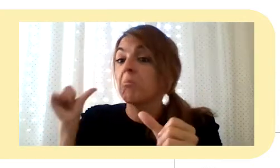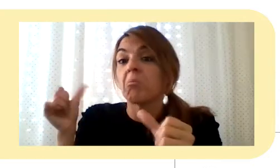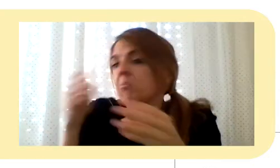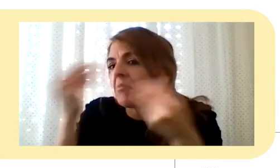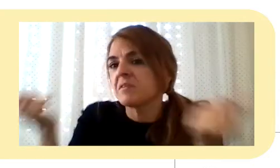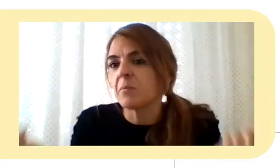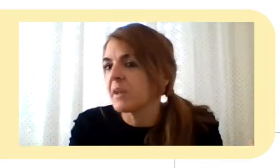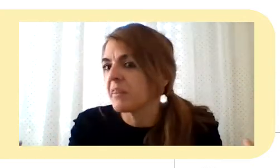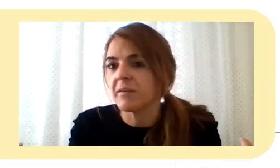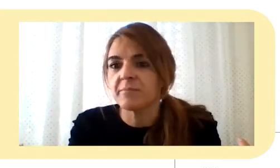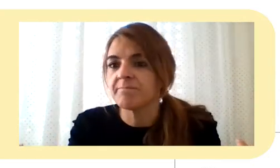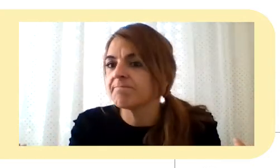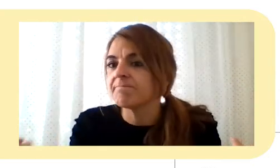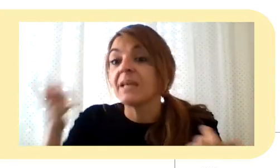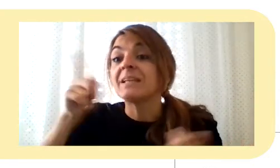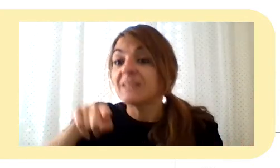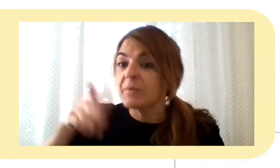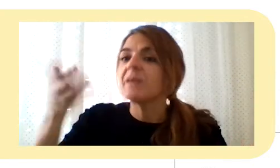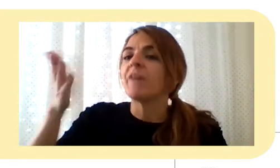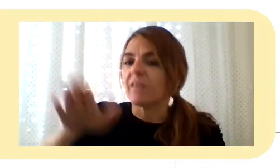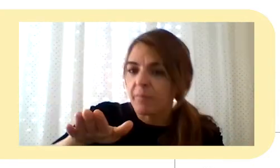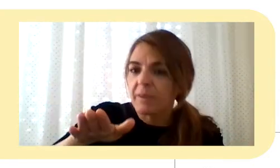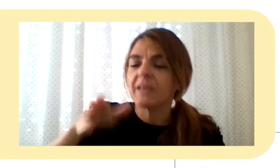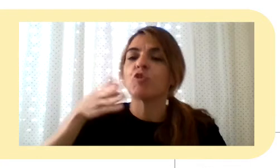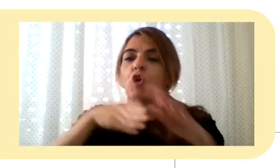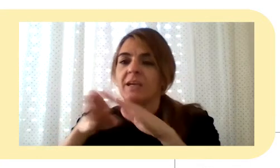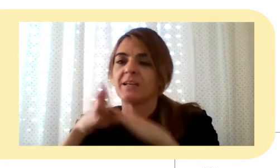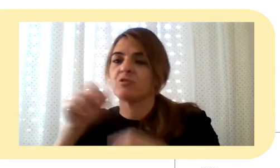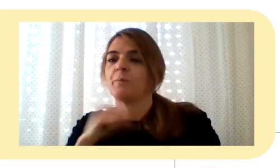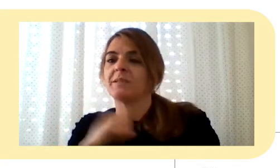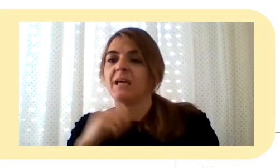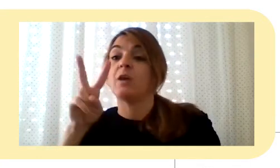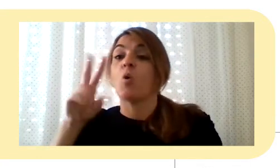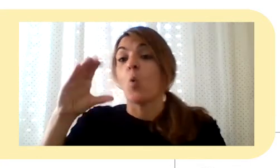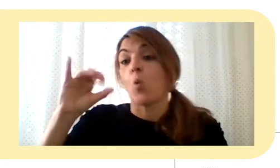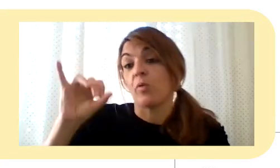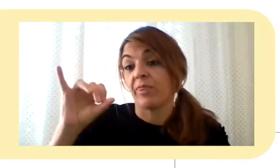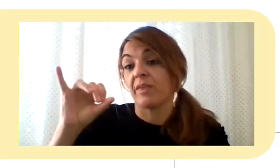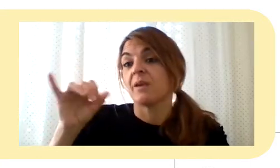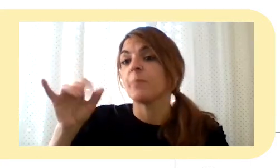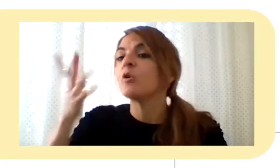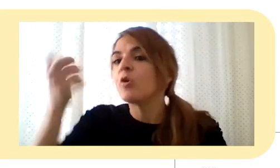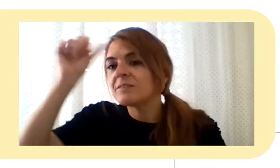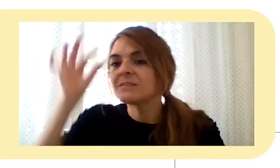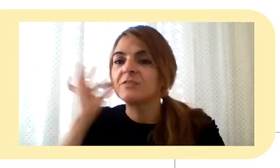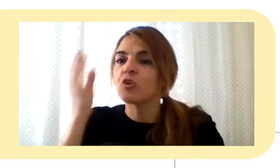aparecen, fallecimientos también los tenemos, ingresos en hospitales, ingresos en UCIs, pero ya está. Pero cómo se presenta por